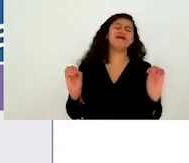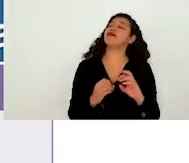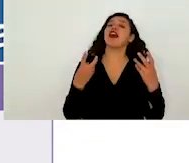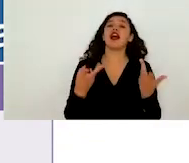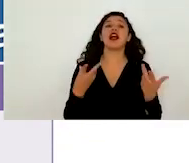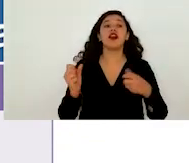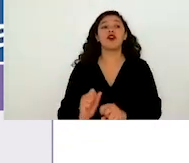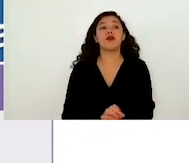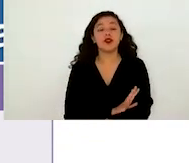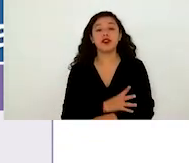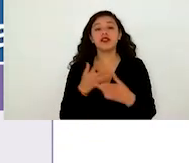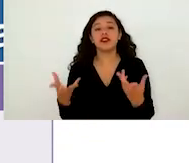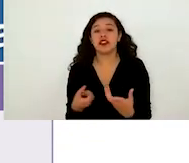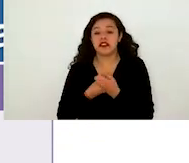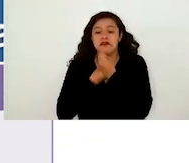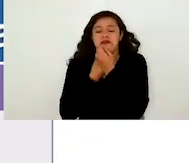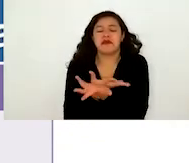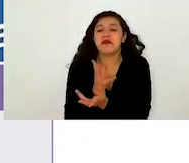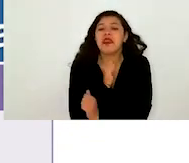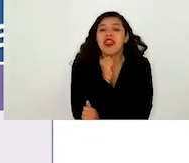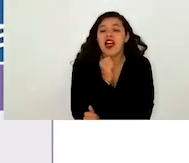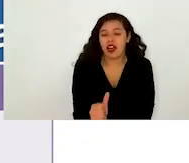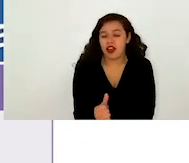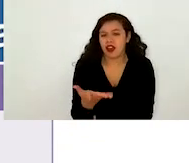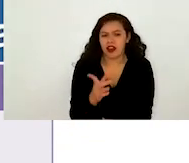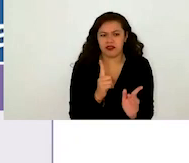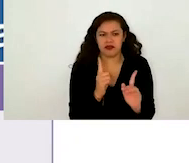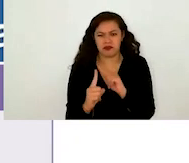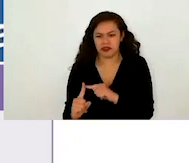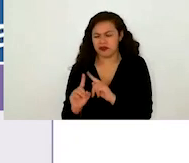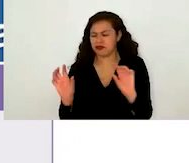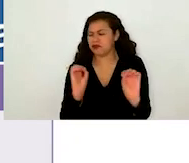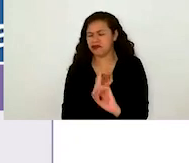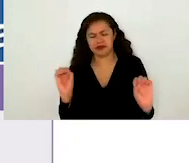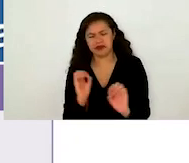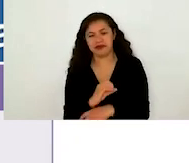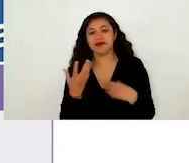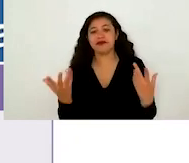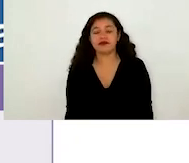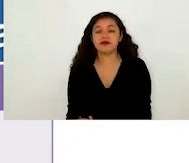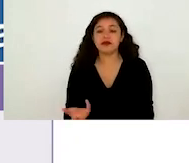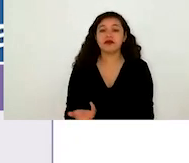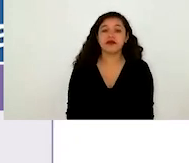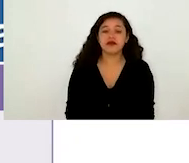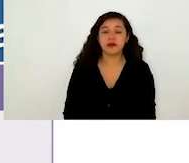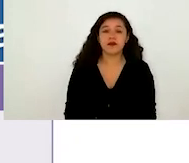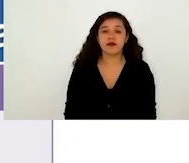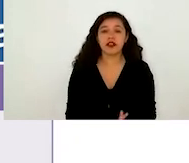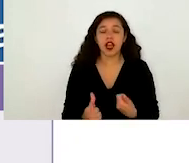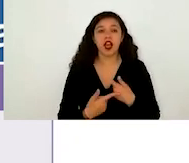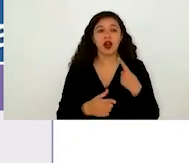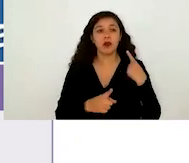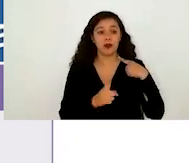regresa esto no lo va impregnado de emoción este positiva esta señal si ustedes que creen que fuera positiva